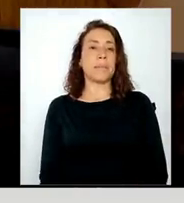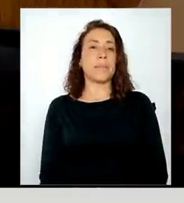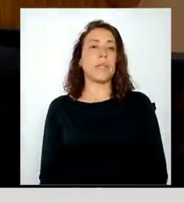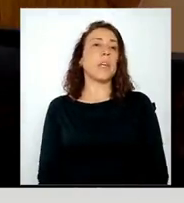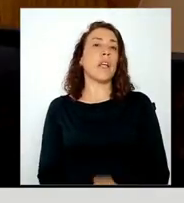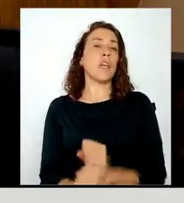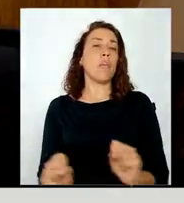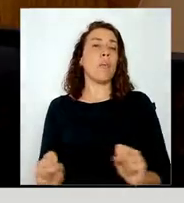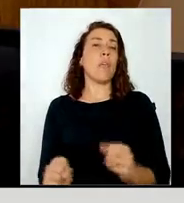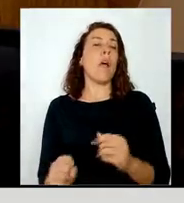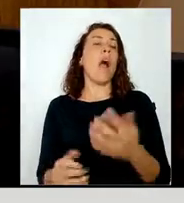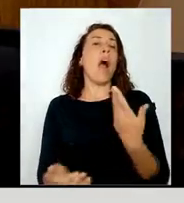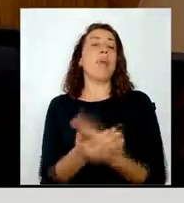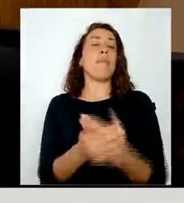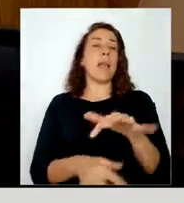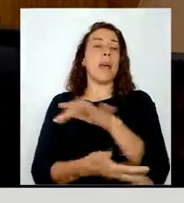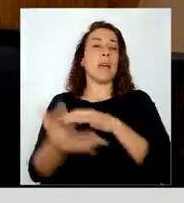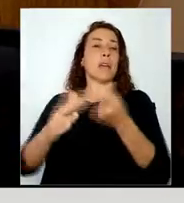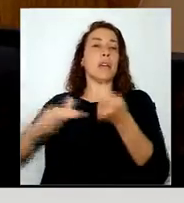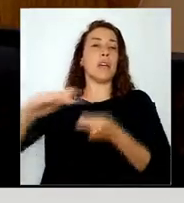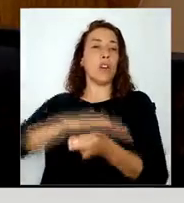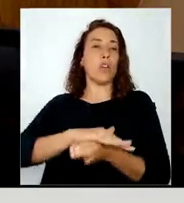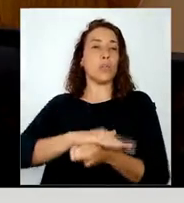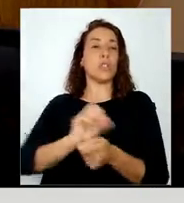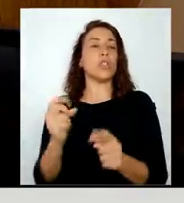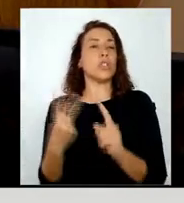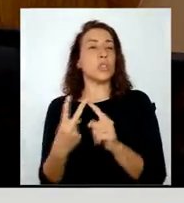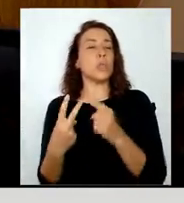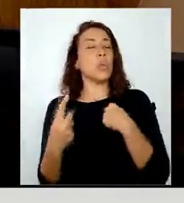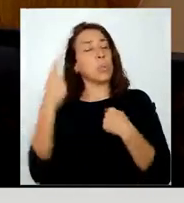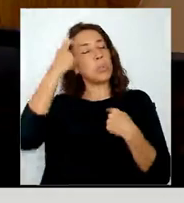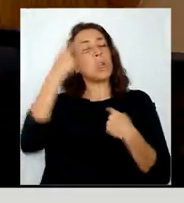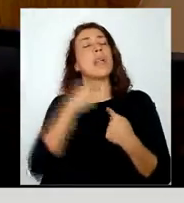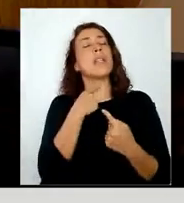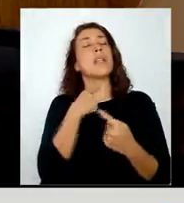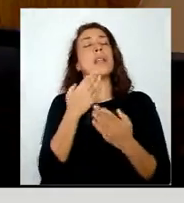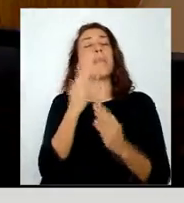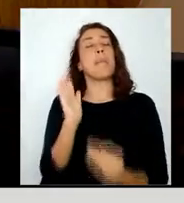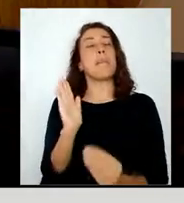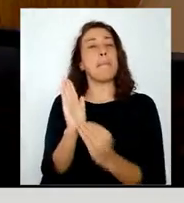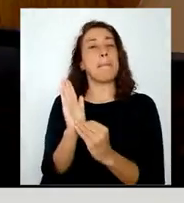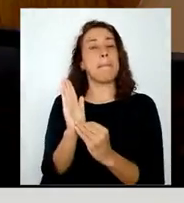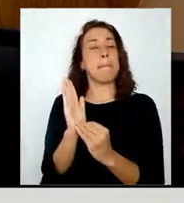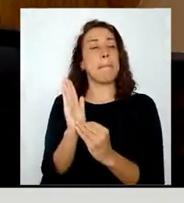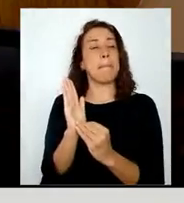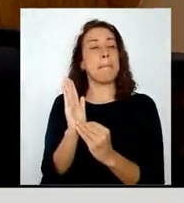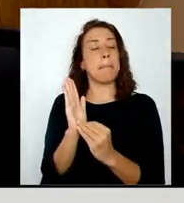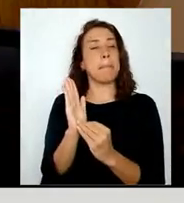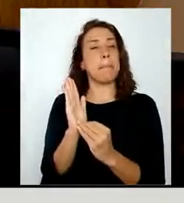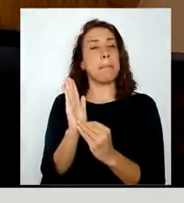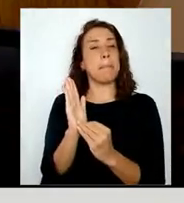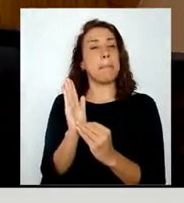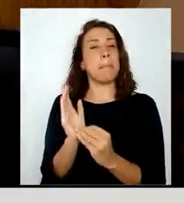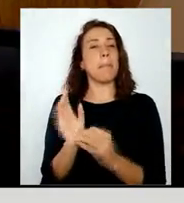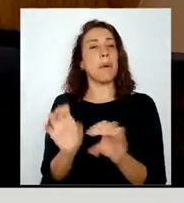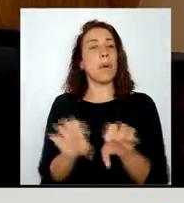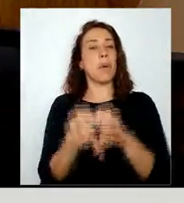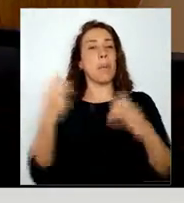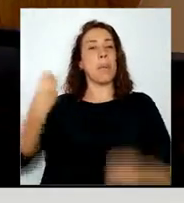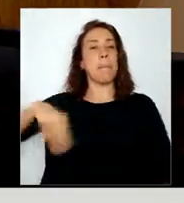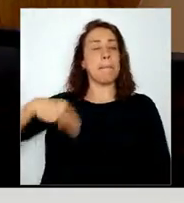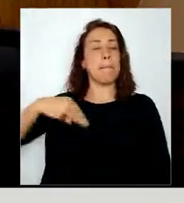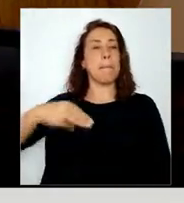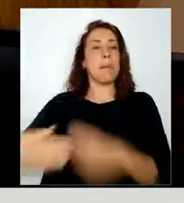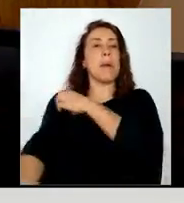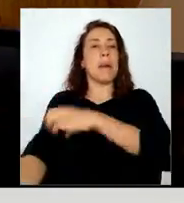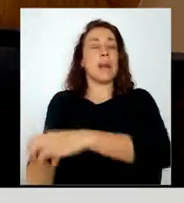y segundo que me parece también interesante la incorporación de las corporaciones municipales o regionales yo creo que ya